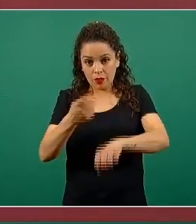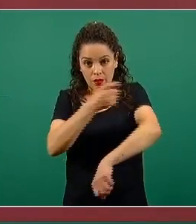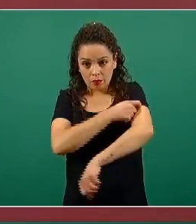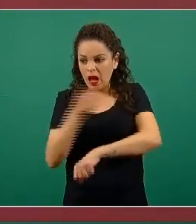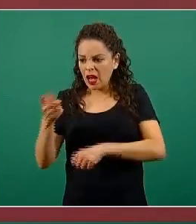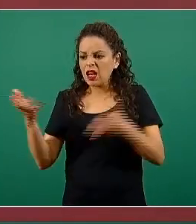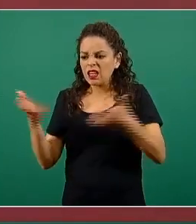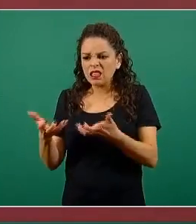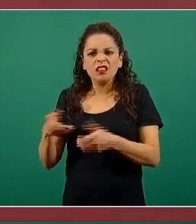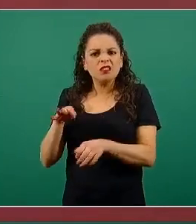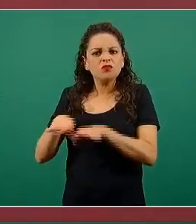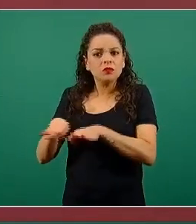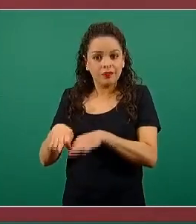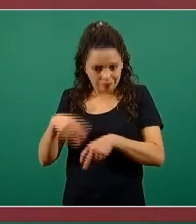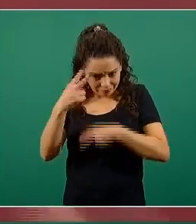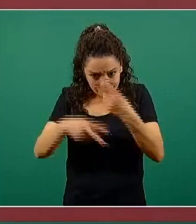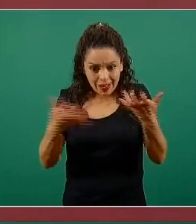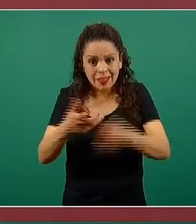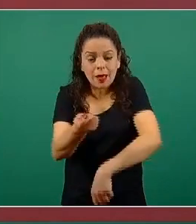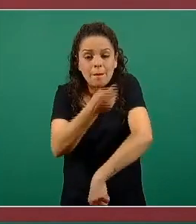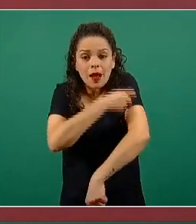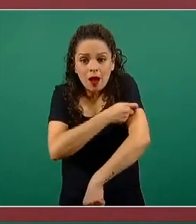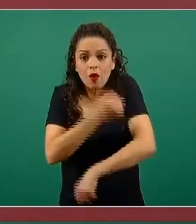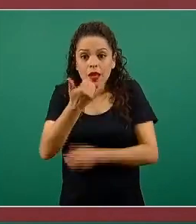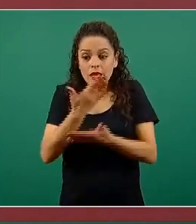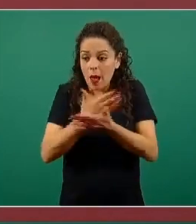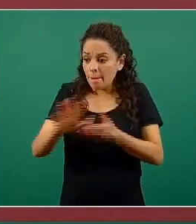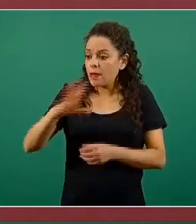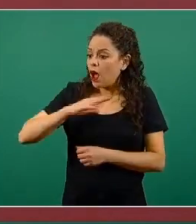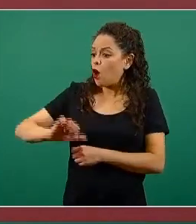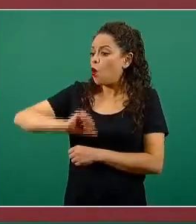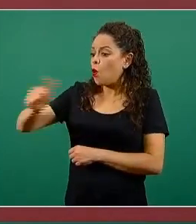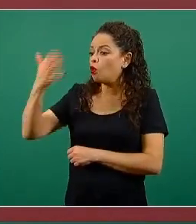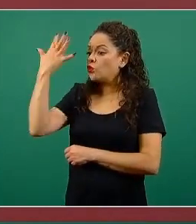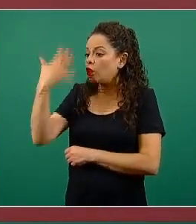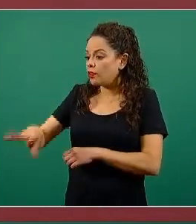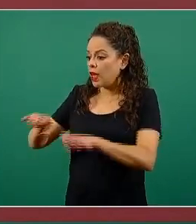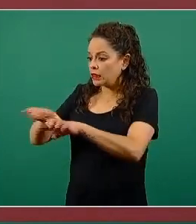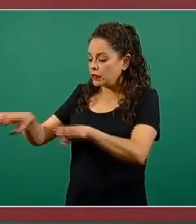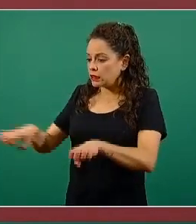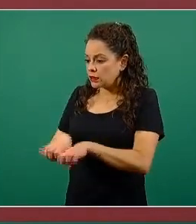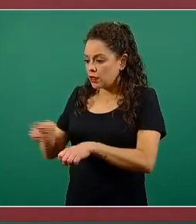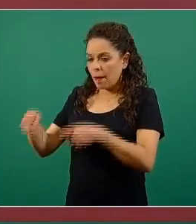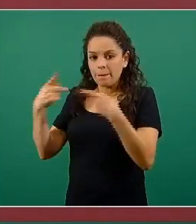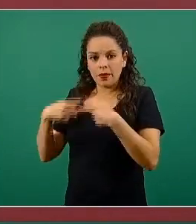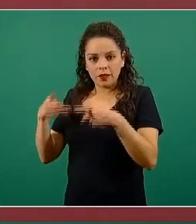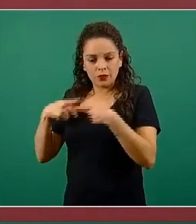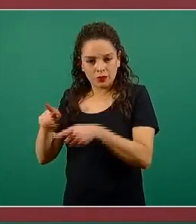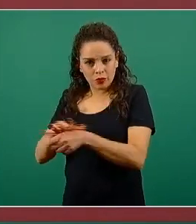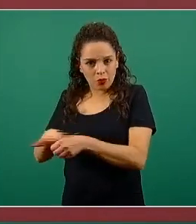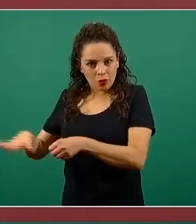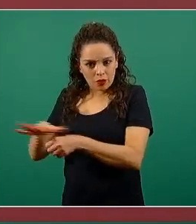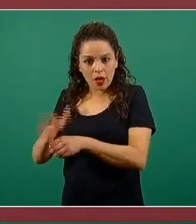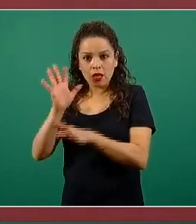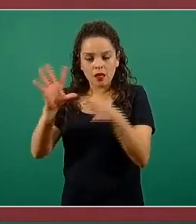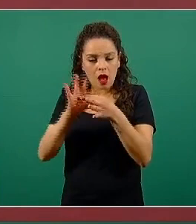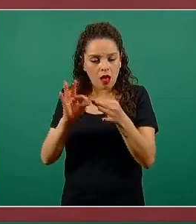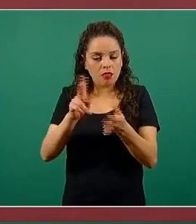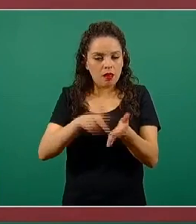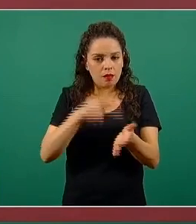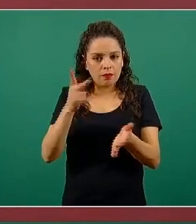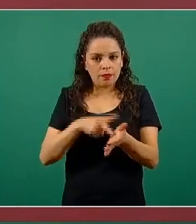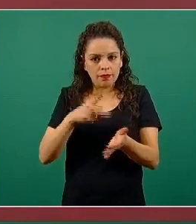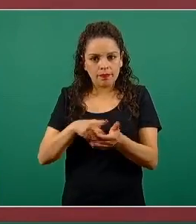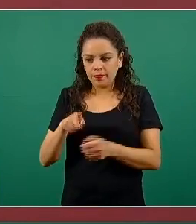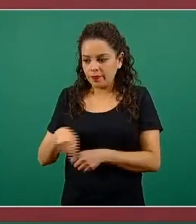Y además de ellas existen otros 10 componentes de la Brigada Correcaminos que han sido explicados en varias ocasiones y